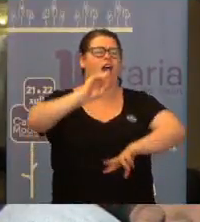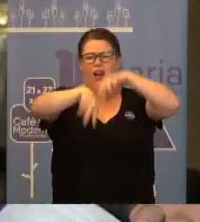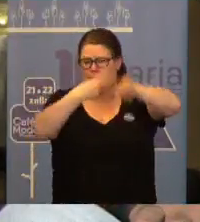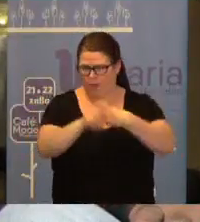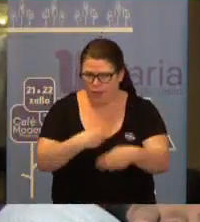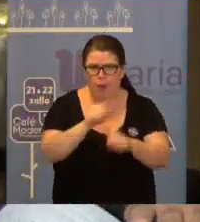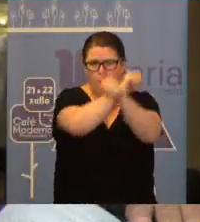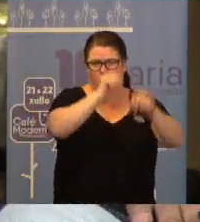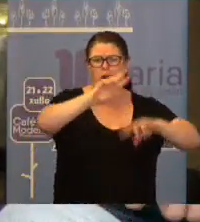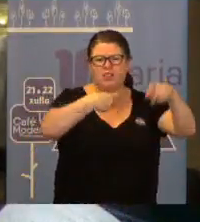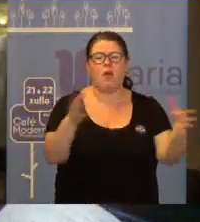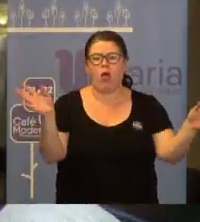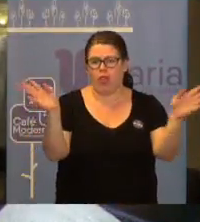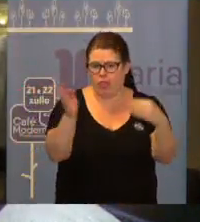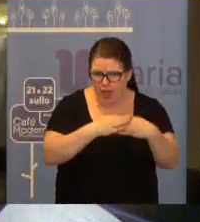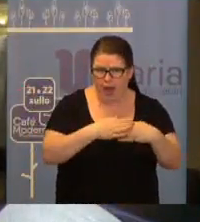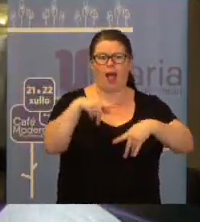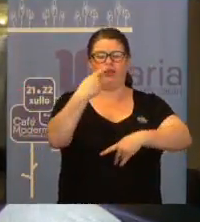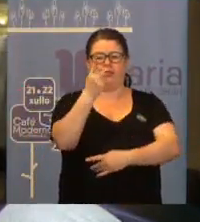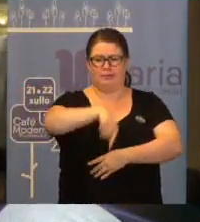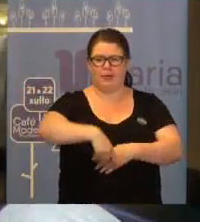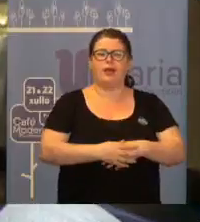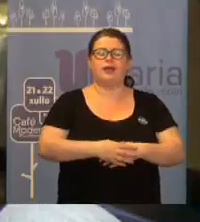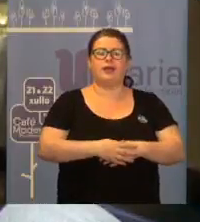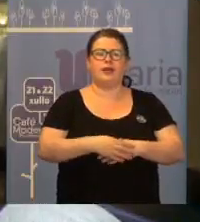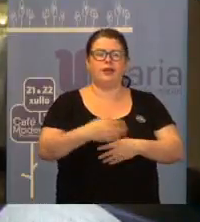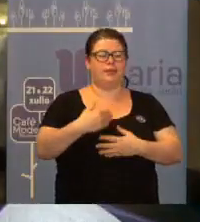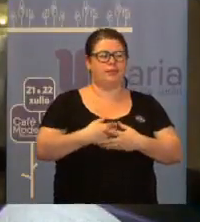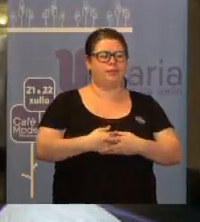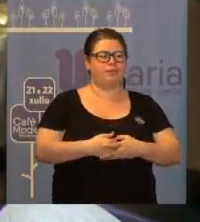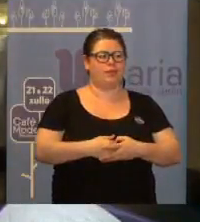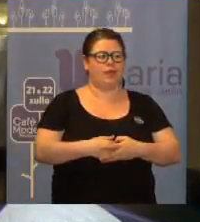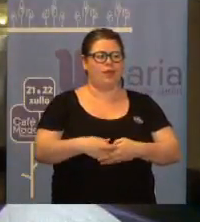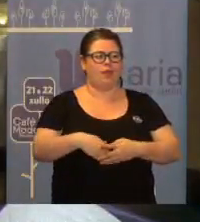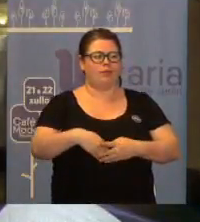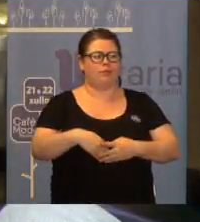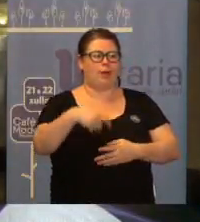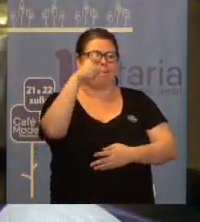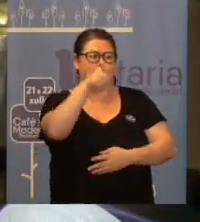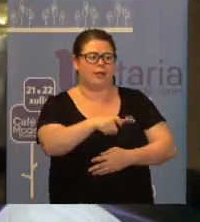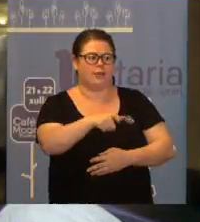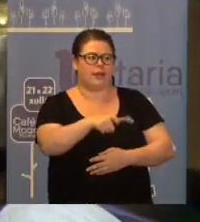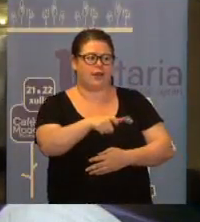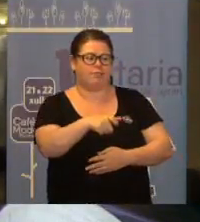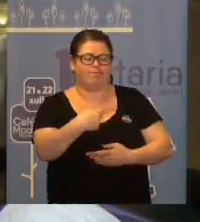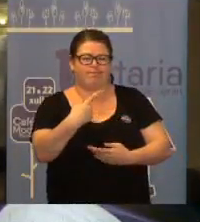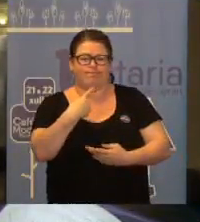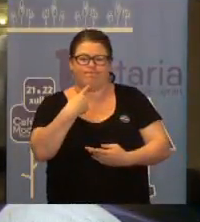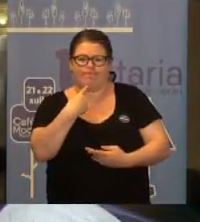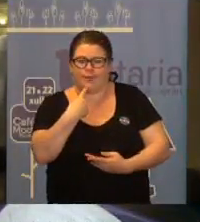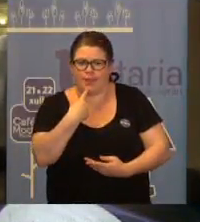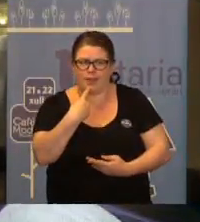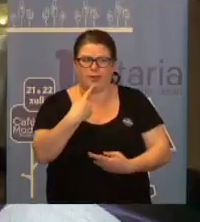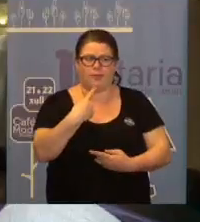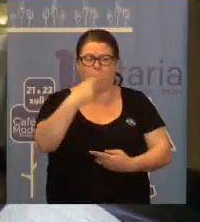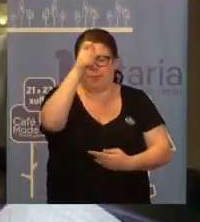repetitivos, en modelos pechados, e parafraseando vou parafrasear a alguén, non o vou citar,